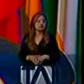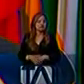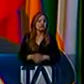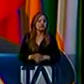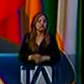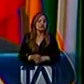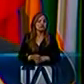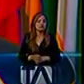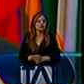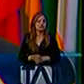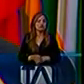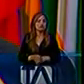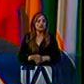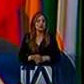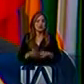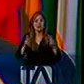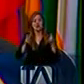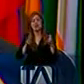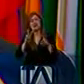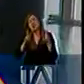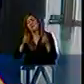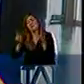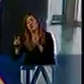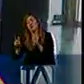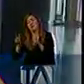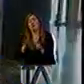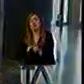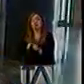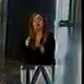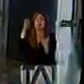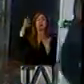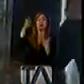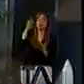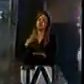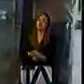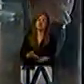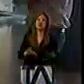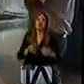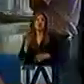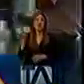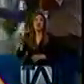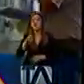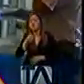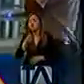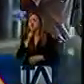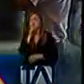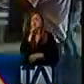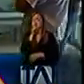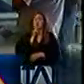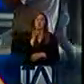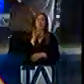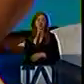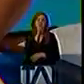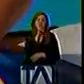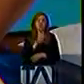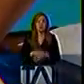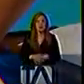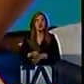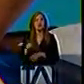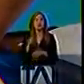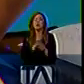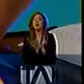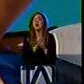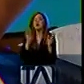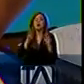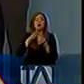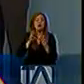que dejemos un poco de politizar todos los temas. Sofía Espín prefirió no hablar con la prensa, pero se conoció a través de sus redes sociales que